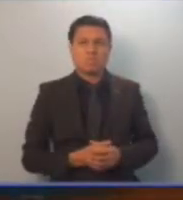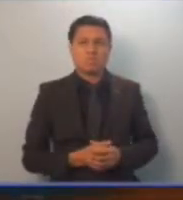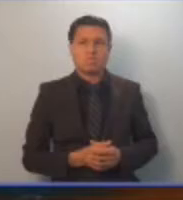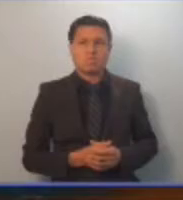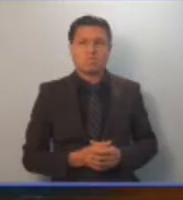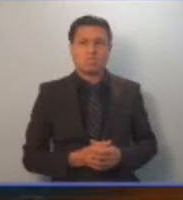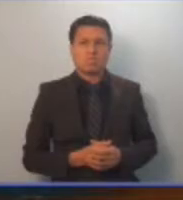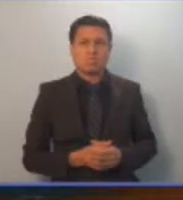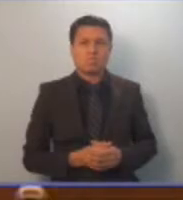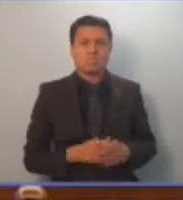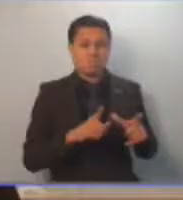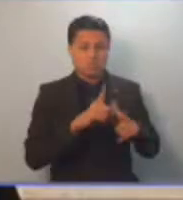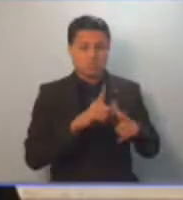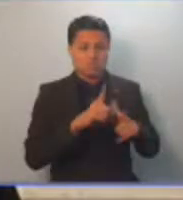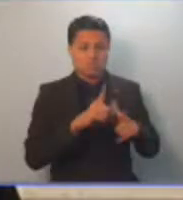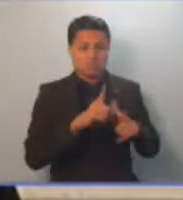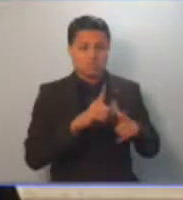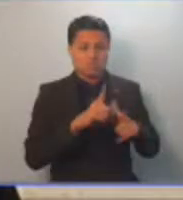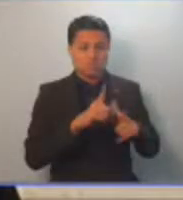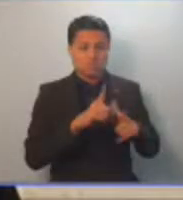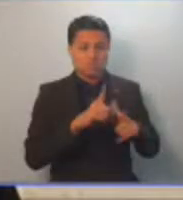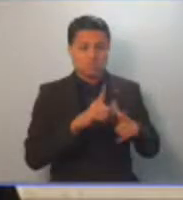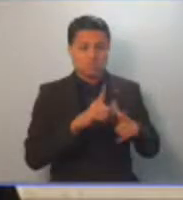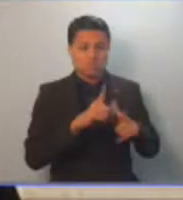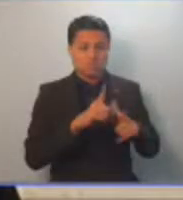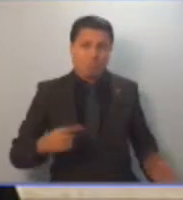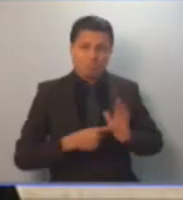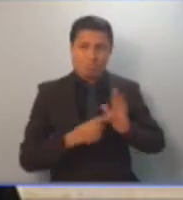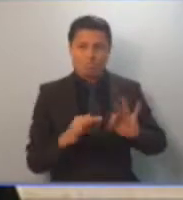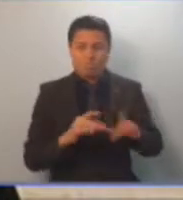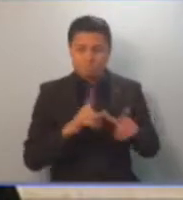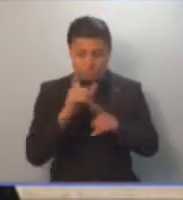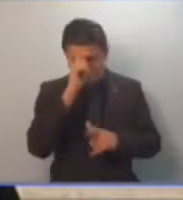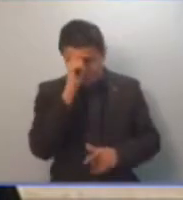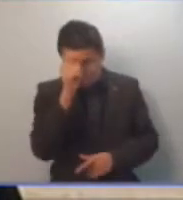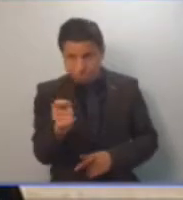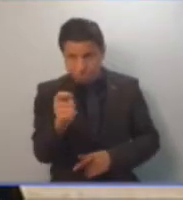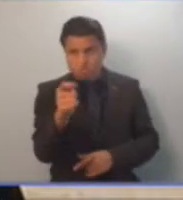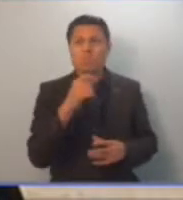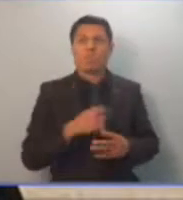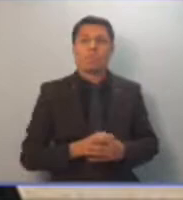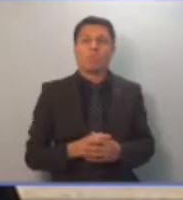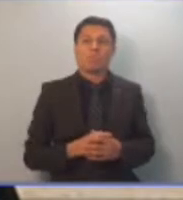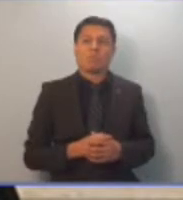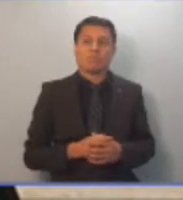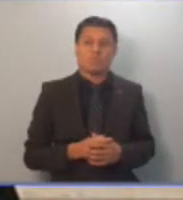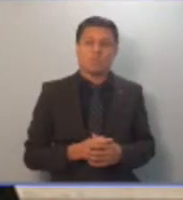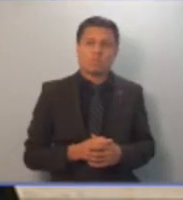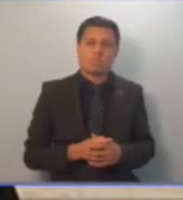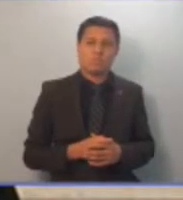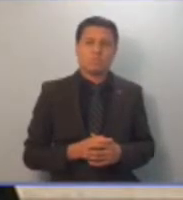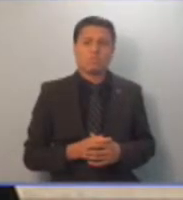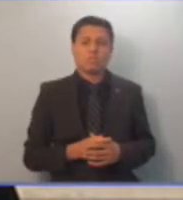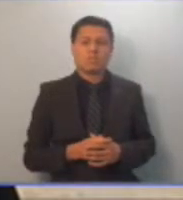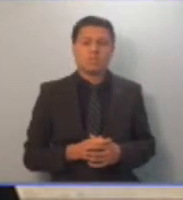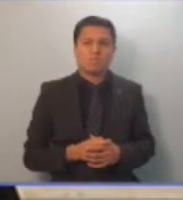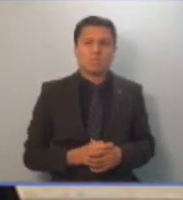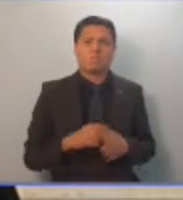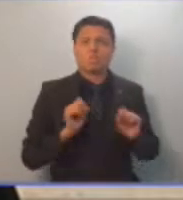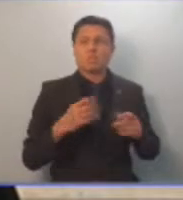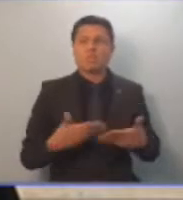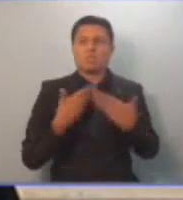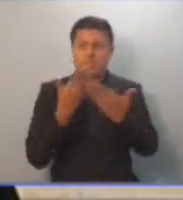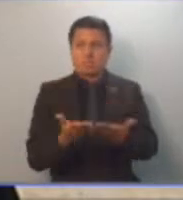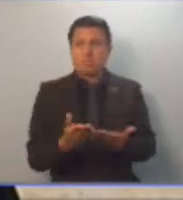El distintivo noble amigo es un prestigioso reconocimiento honorífico oficial conferido